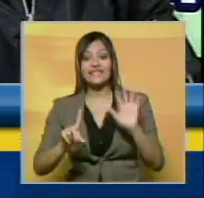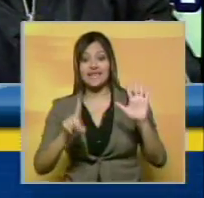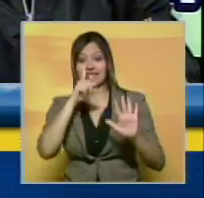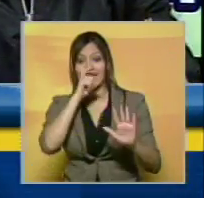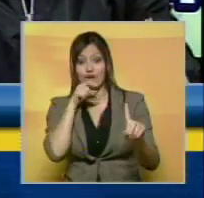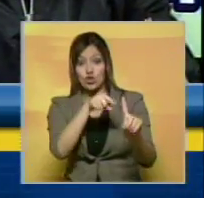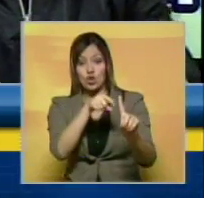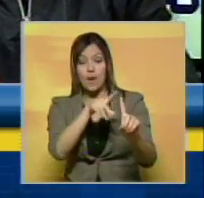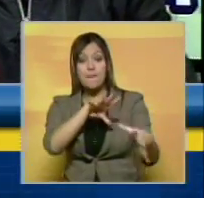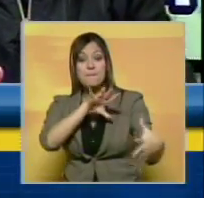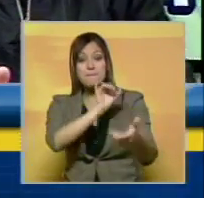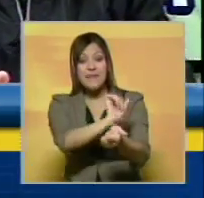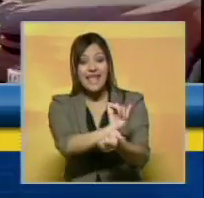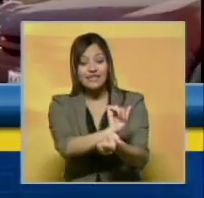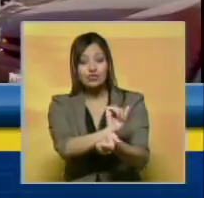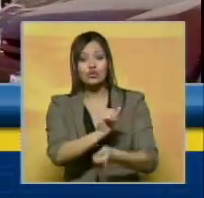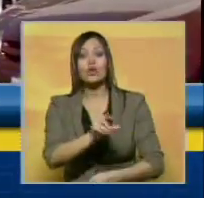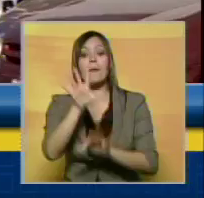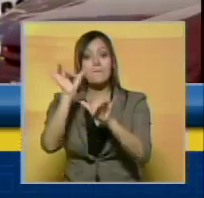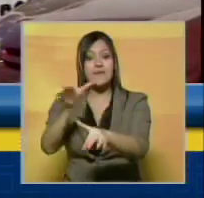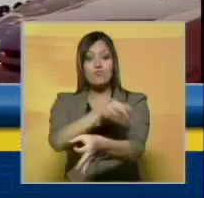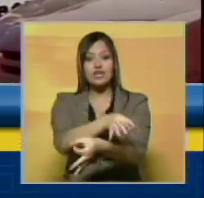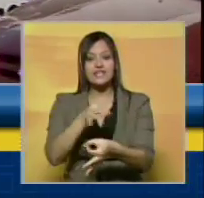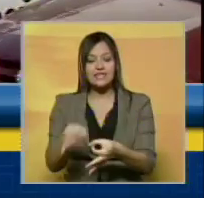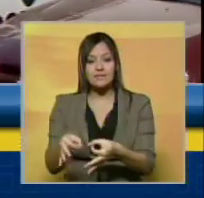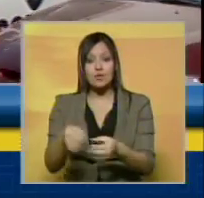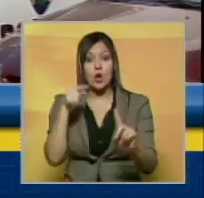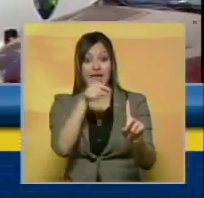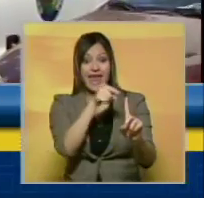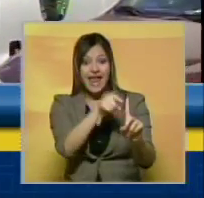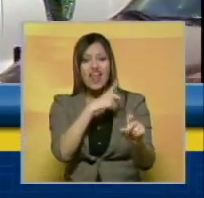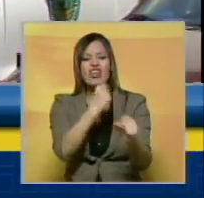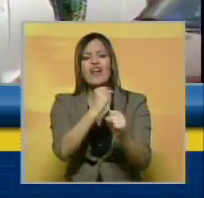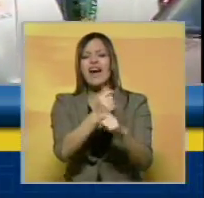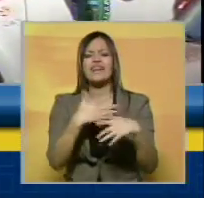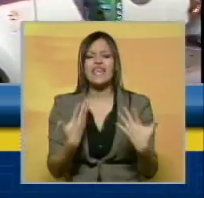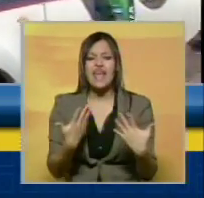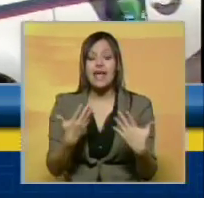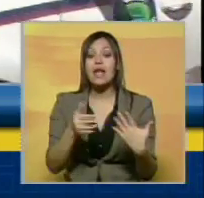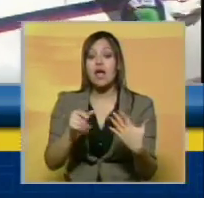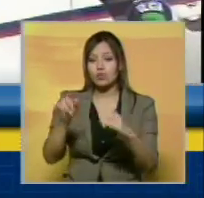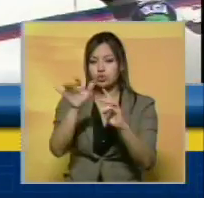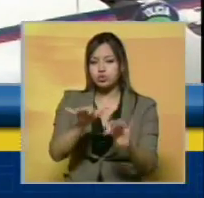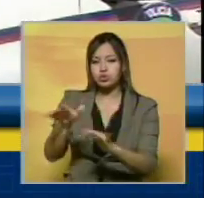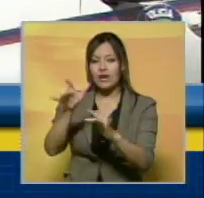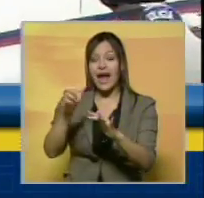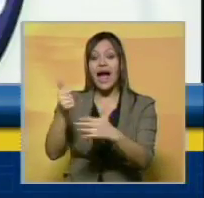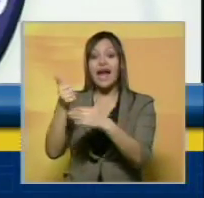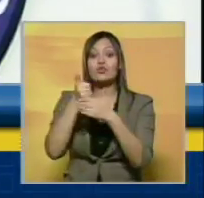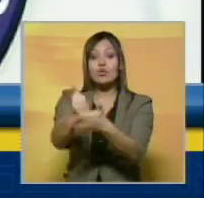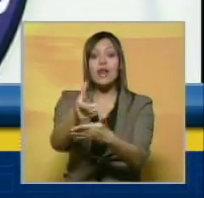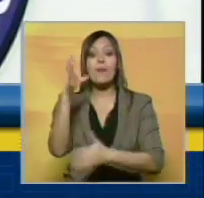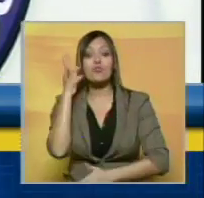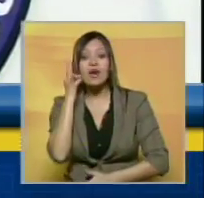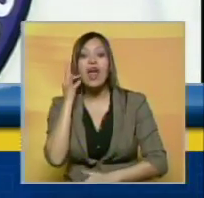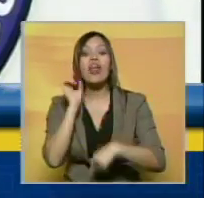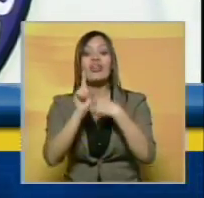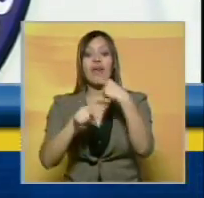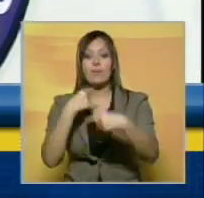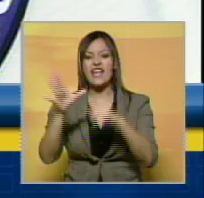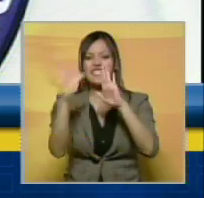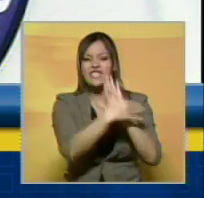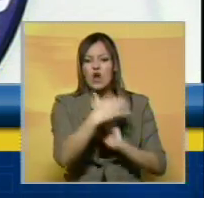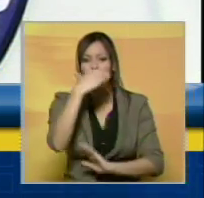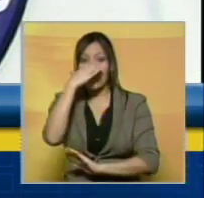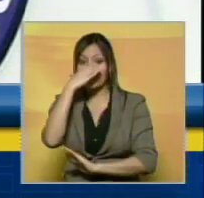edad y capturado en el sector Chorrerón de ese municipio, tenía como modus operandi seducir a las víctimas con la ayuda de una mujer para posteriormente